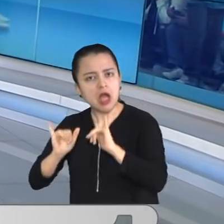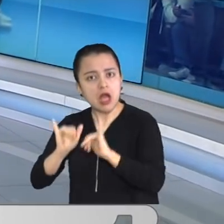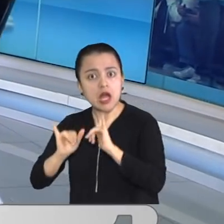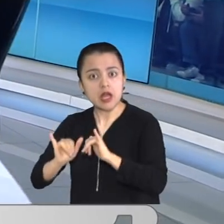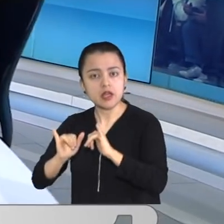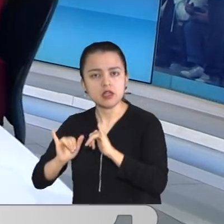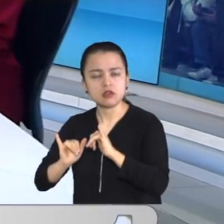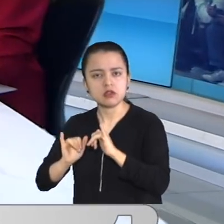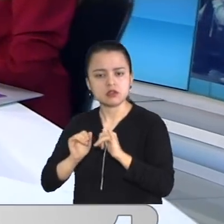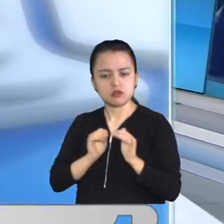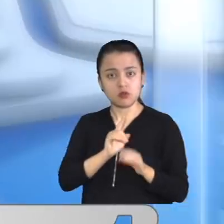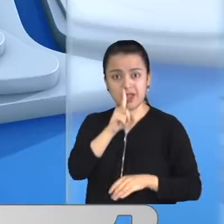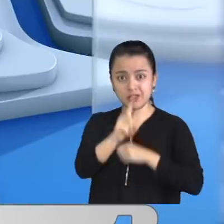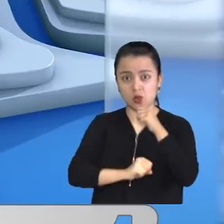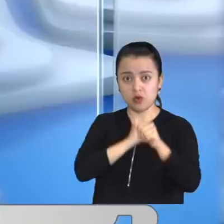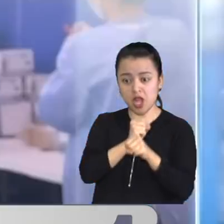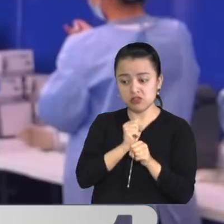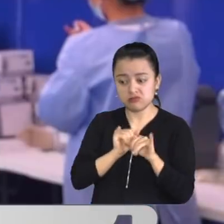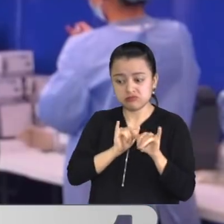trasladadas estas personas?